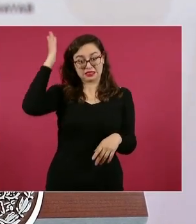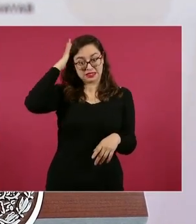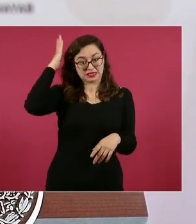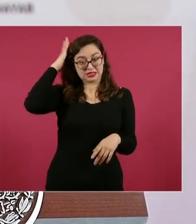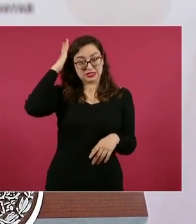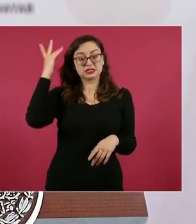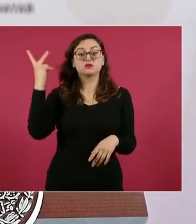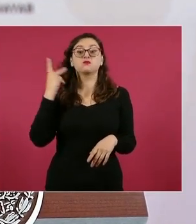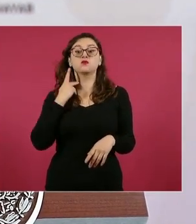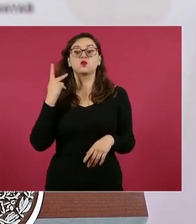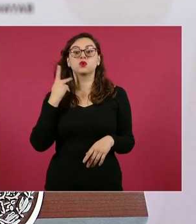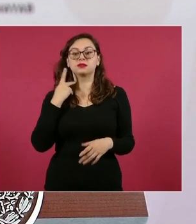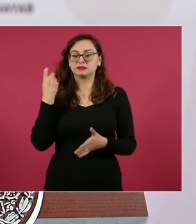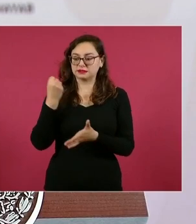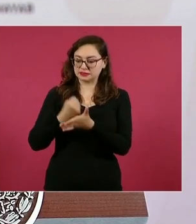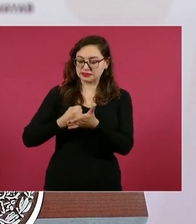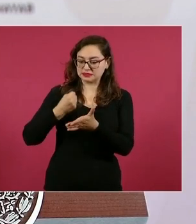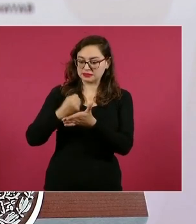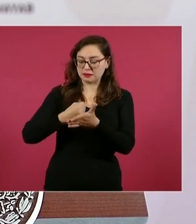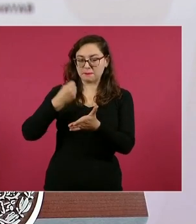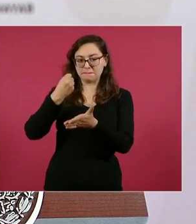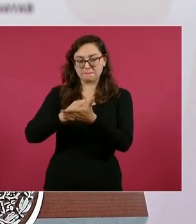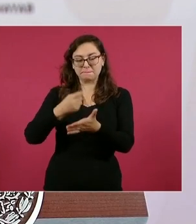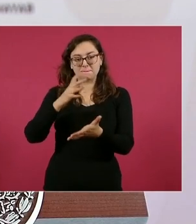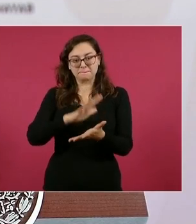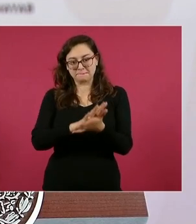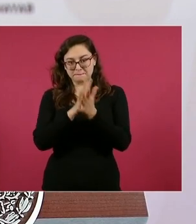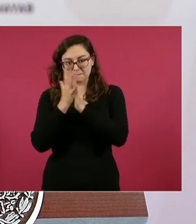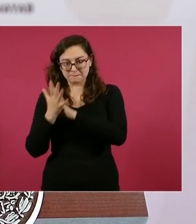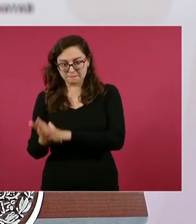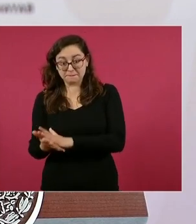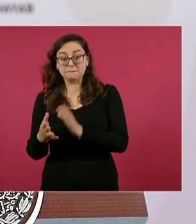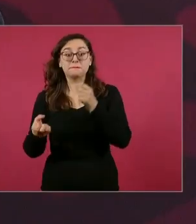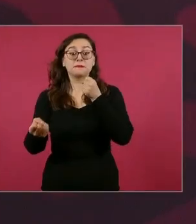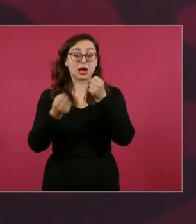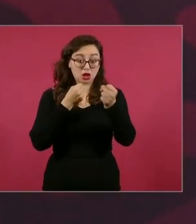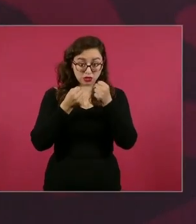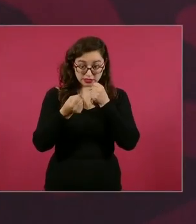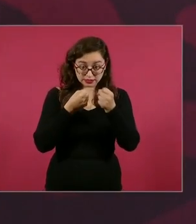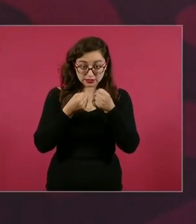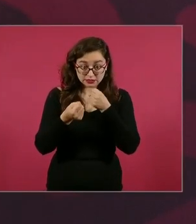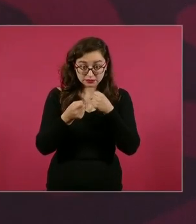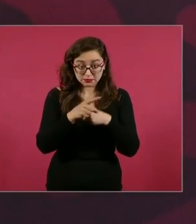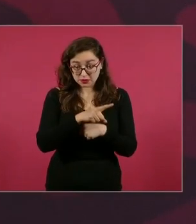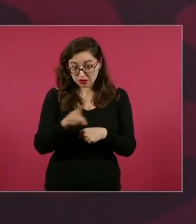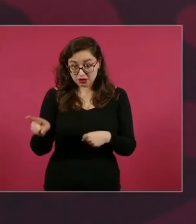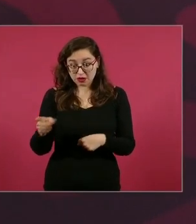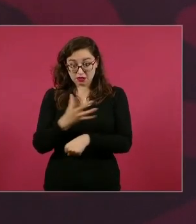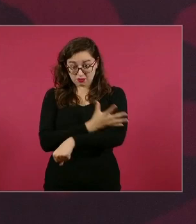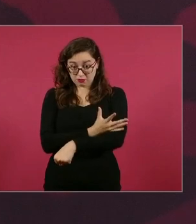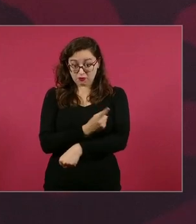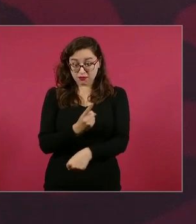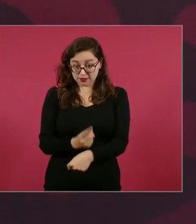político que quiere transformar un periodista que quiere